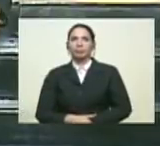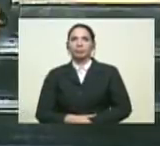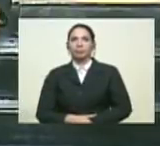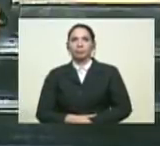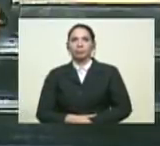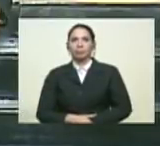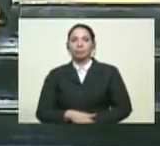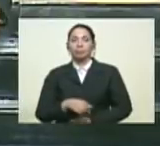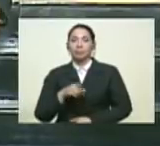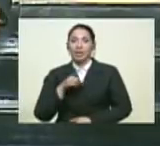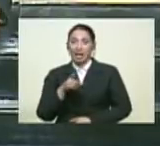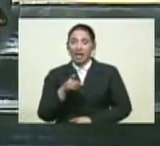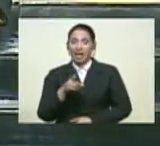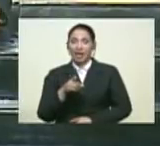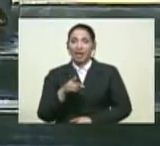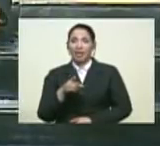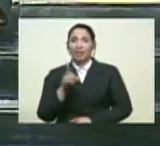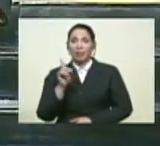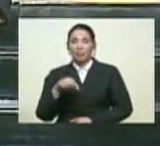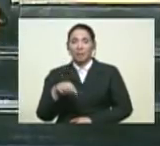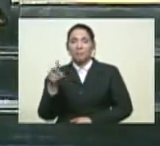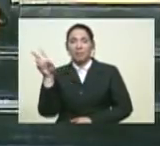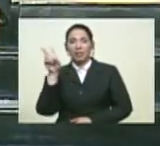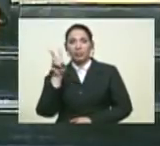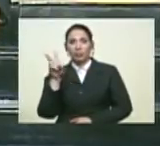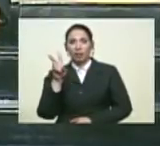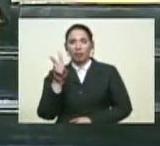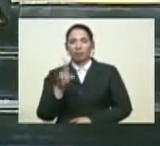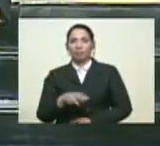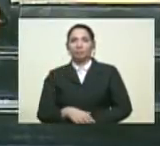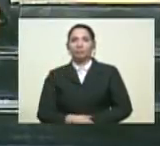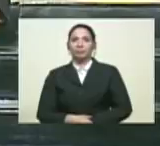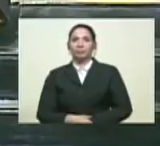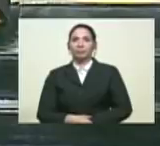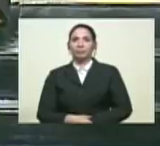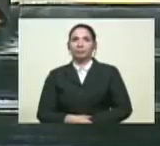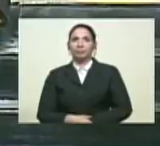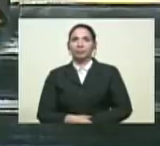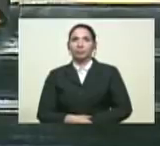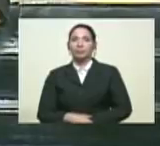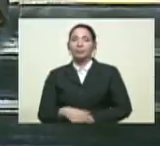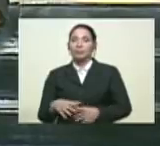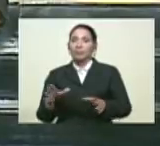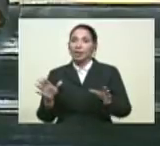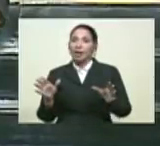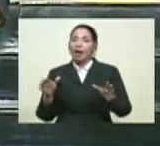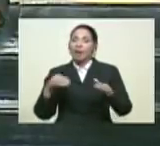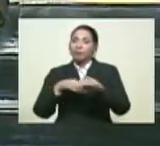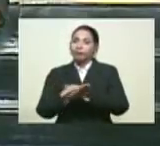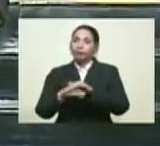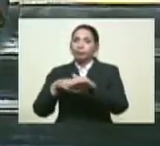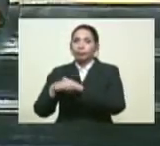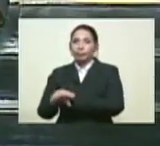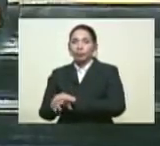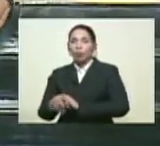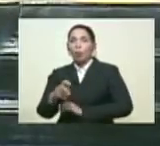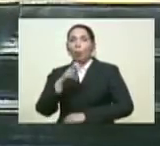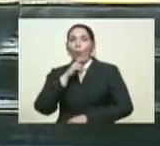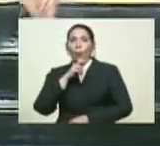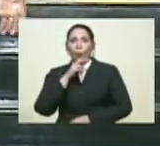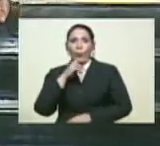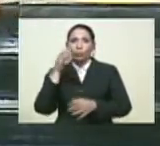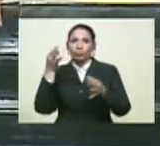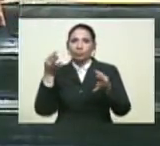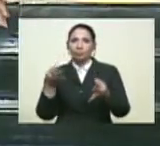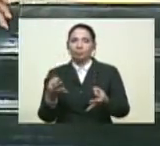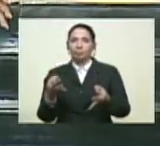Es poseedora de lo que va a ser la reserva de oro certificada en los